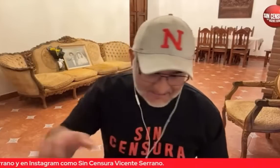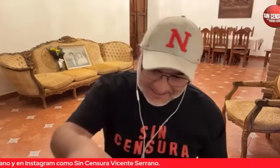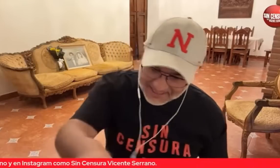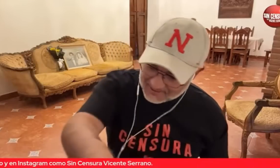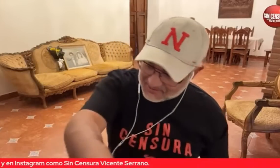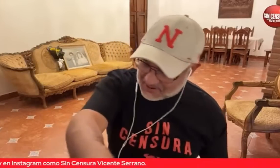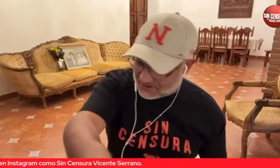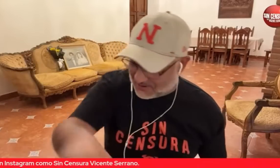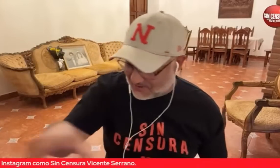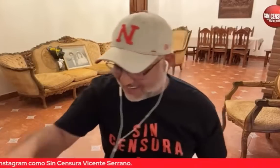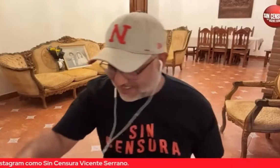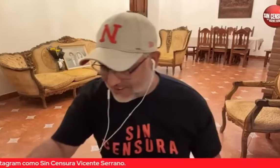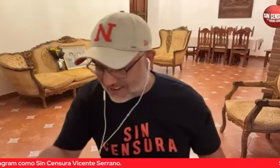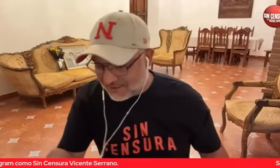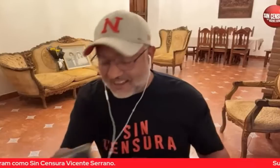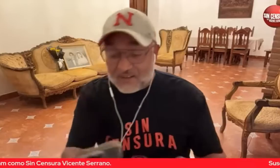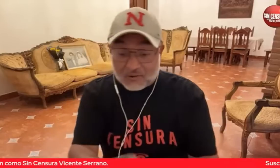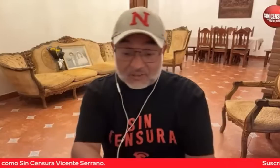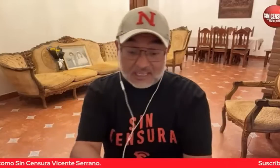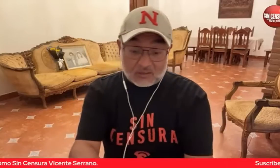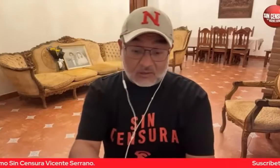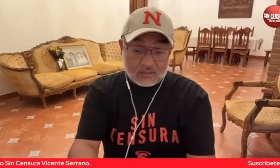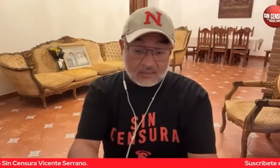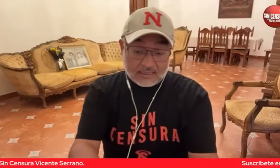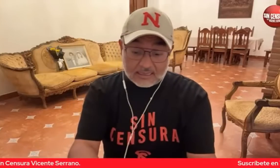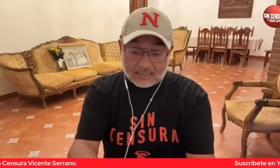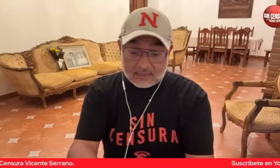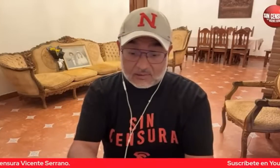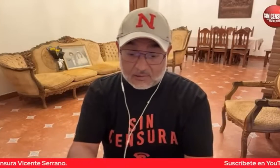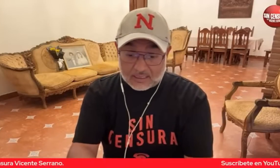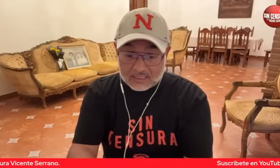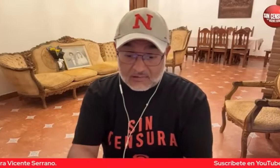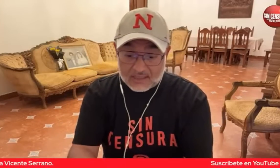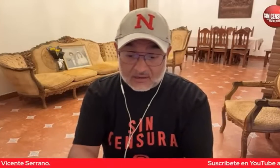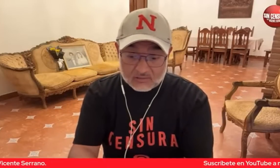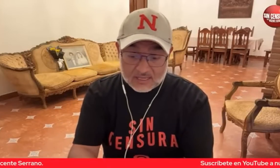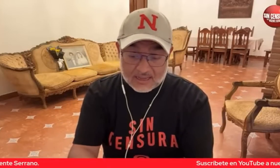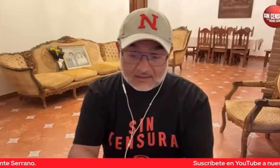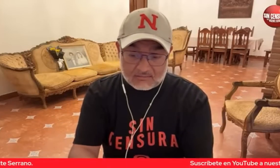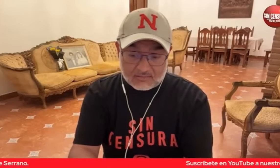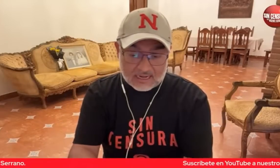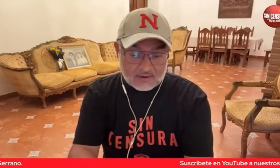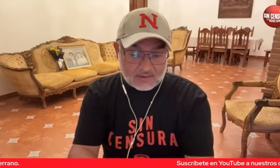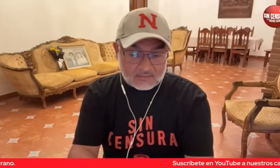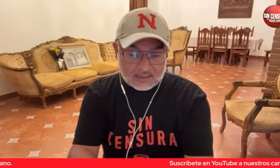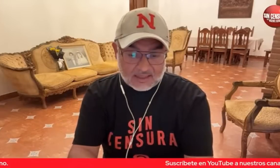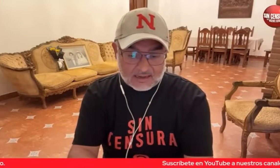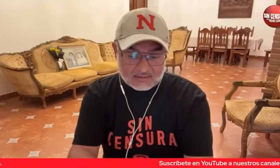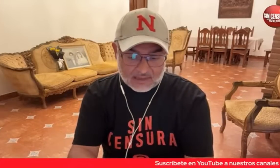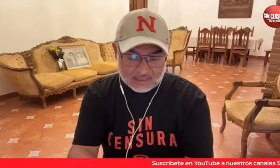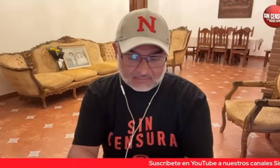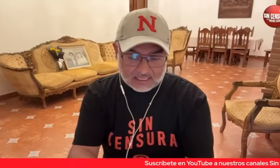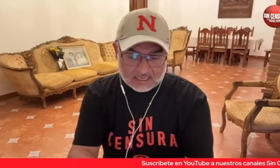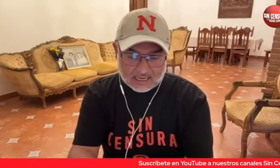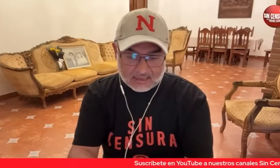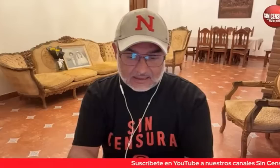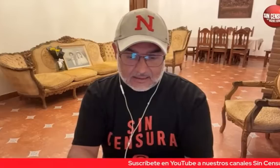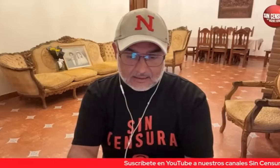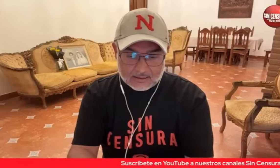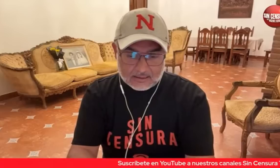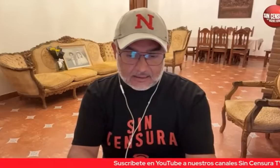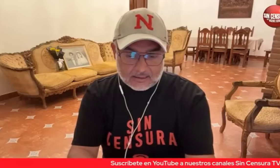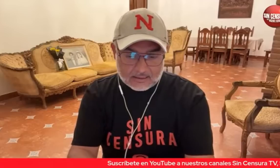Lamentable, lamentable. Pero bueno, mi querido Jaime, por cierto, quiero hacer una denuncia. Me acaba de mandar Madame